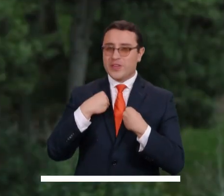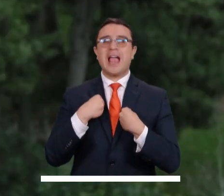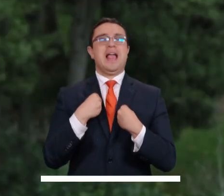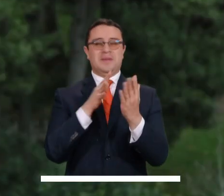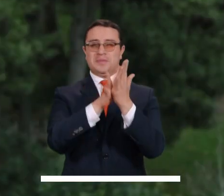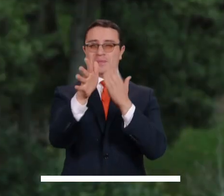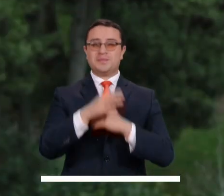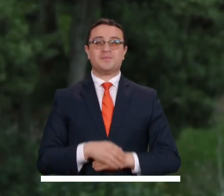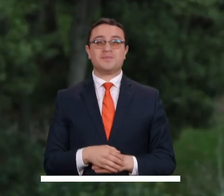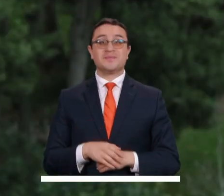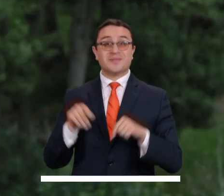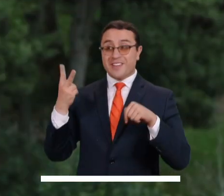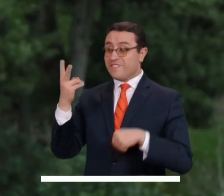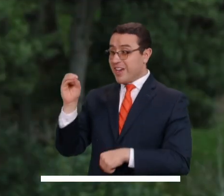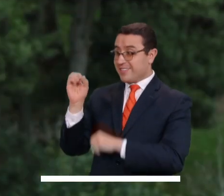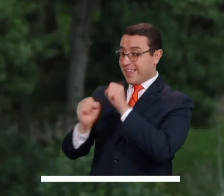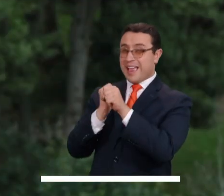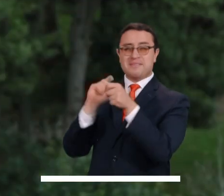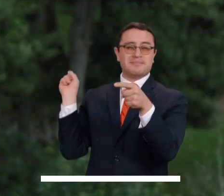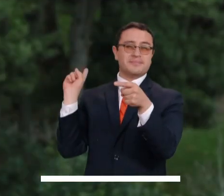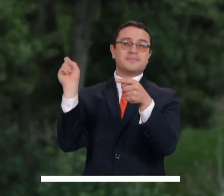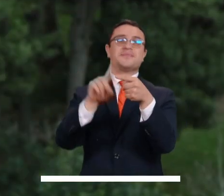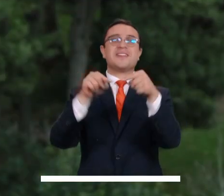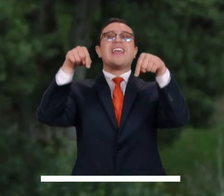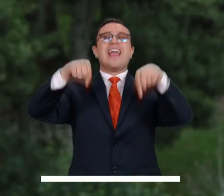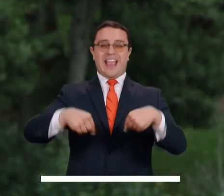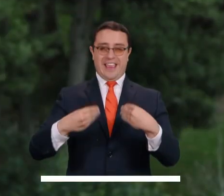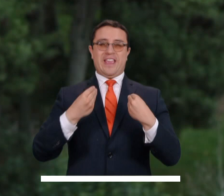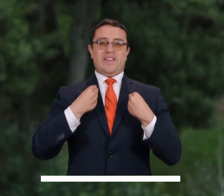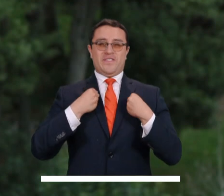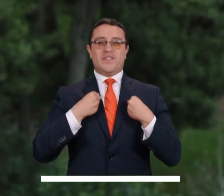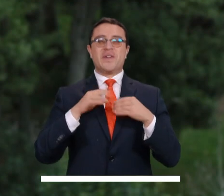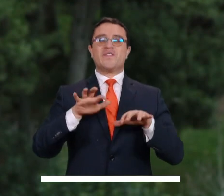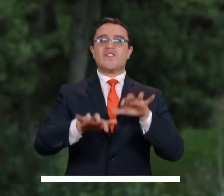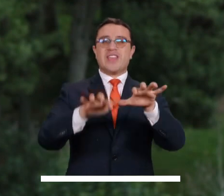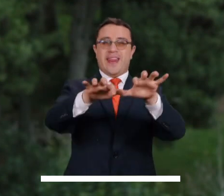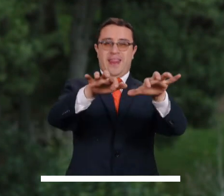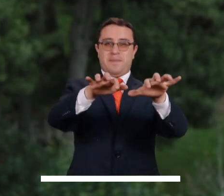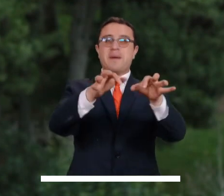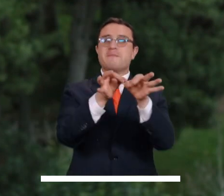Hace 20 años, en el municipio de Villa de Leyva, un sacerdote de la comunidad de los